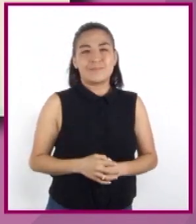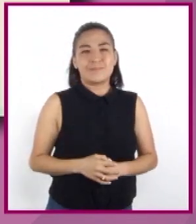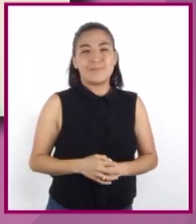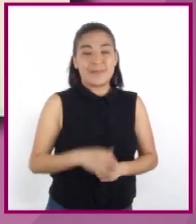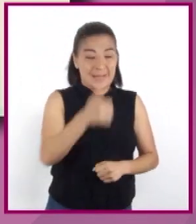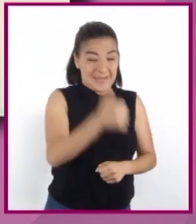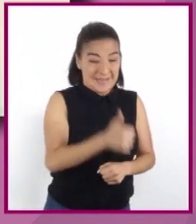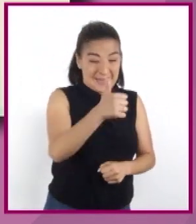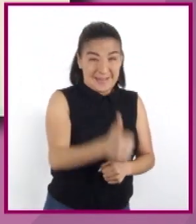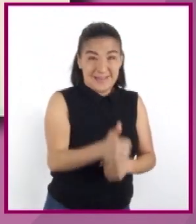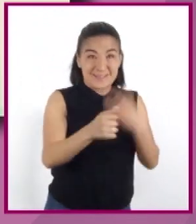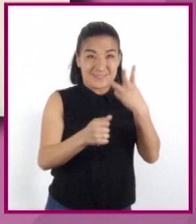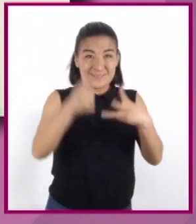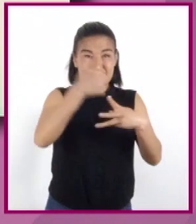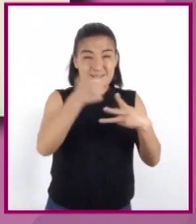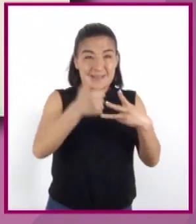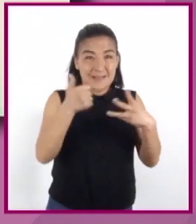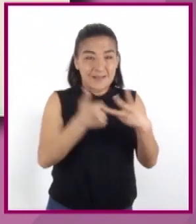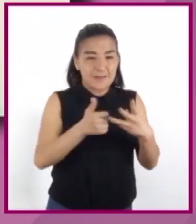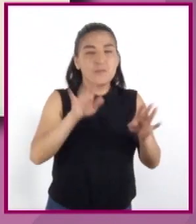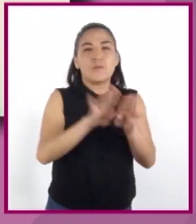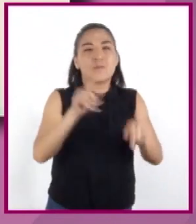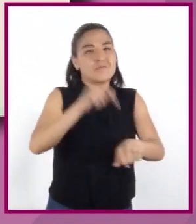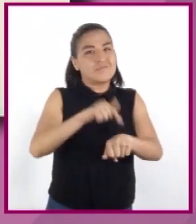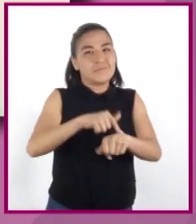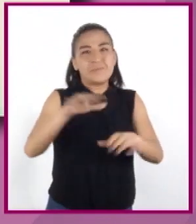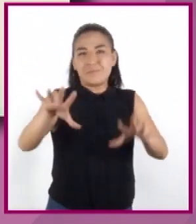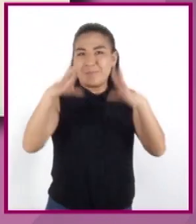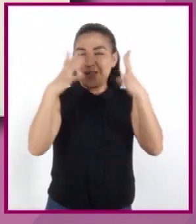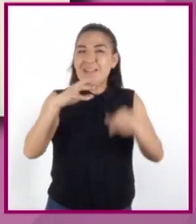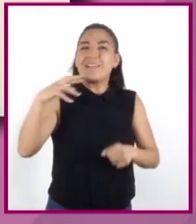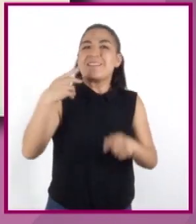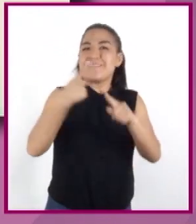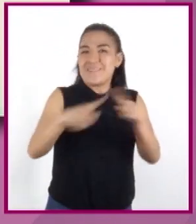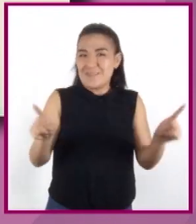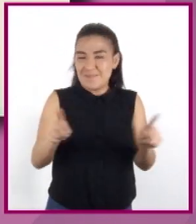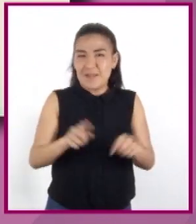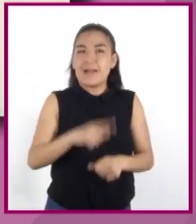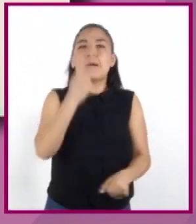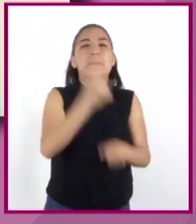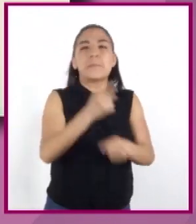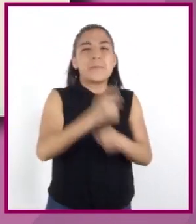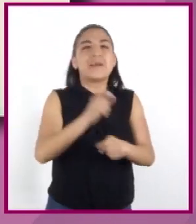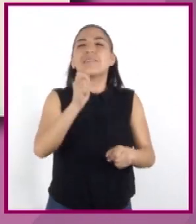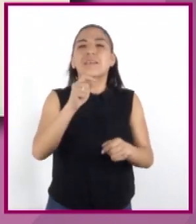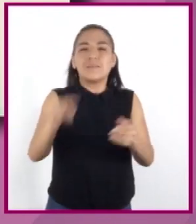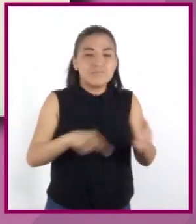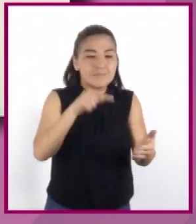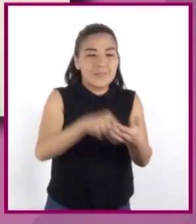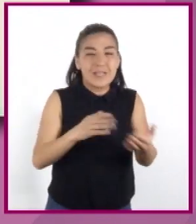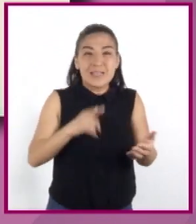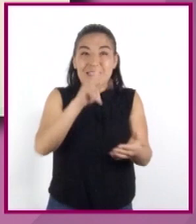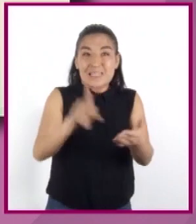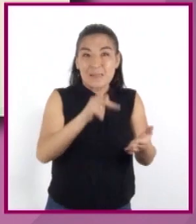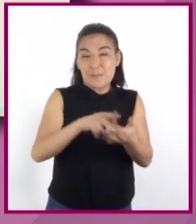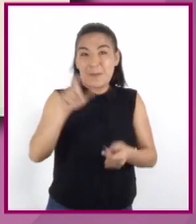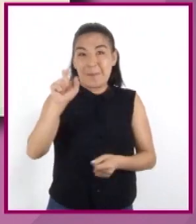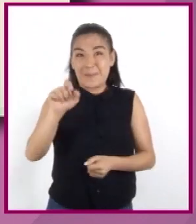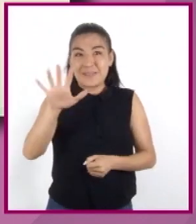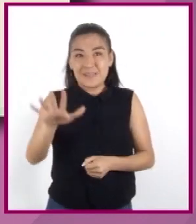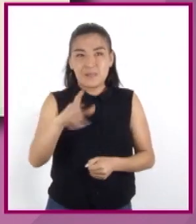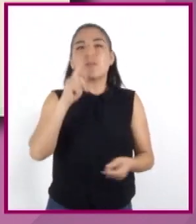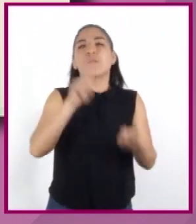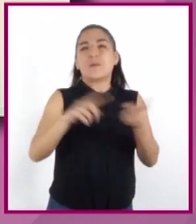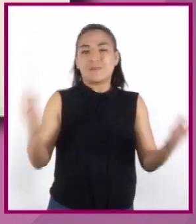Cada uno de los viajantes llevan diferentes velocidades y deseamos saber quién llegará primero al kilómetro 25, donde